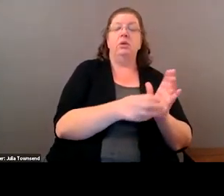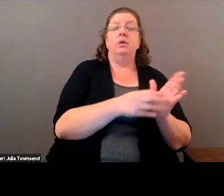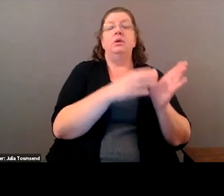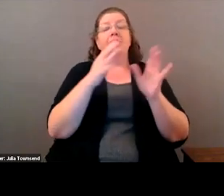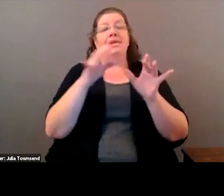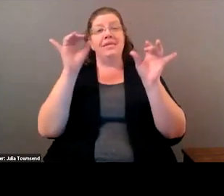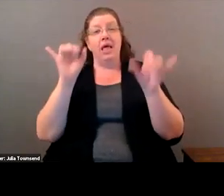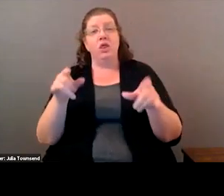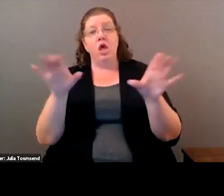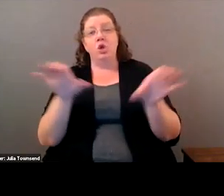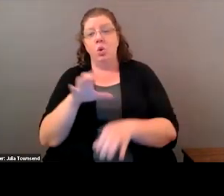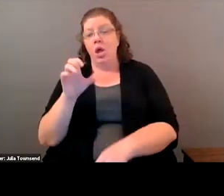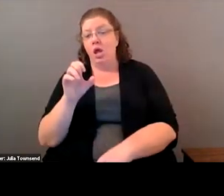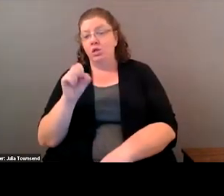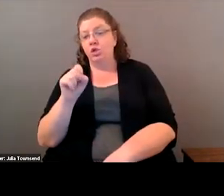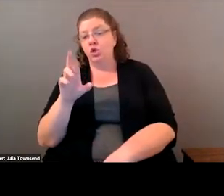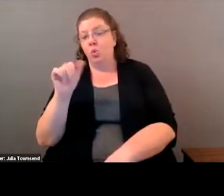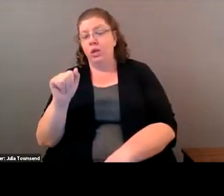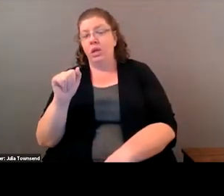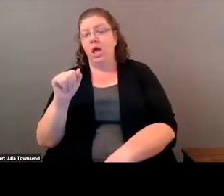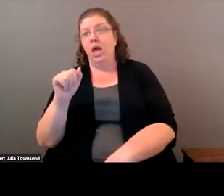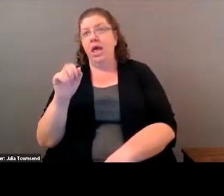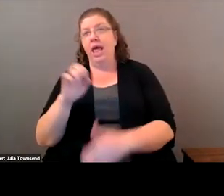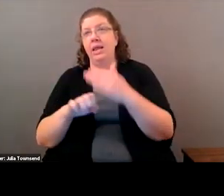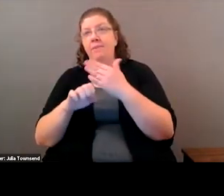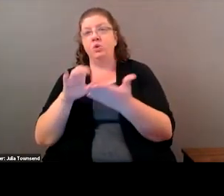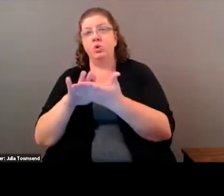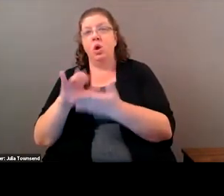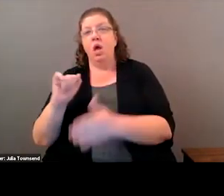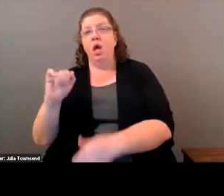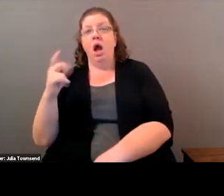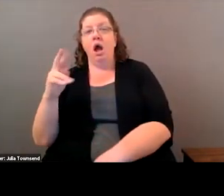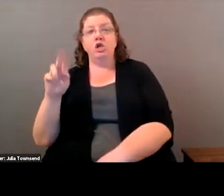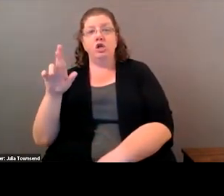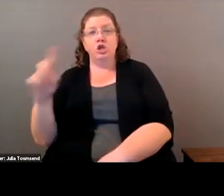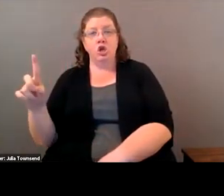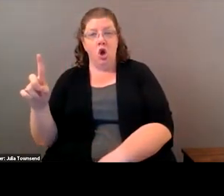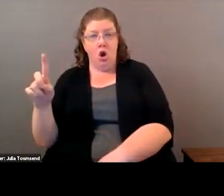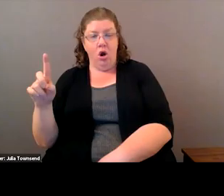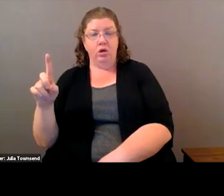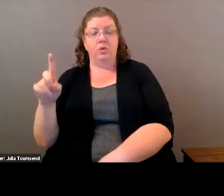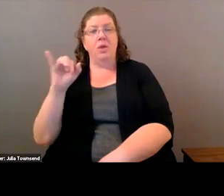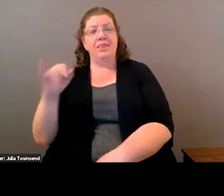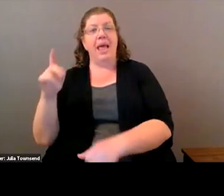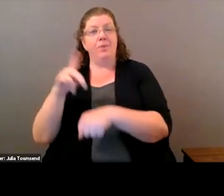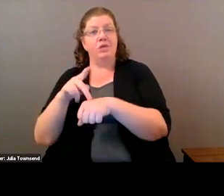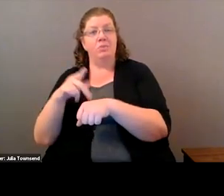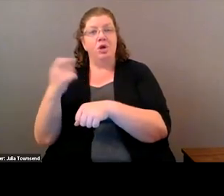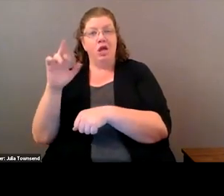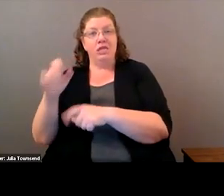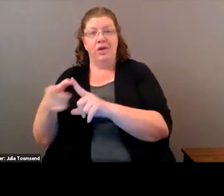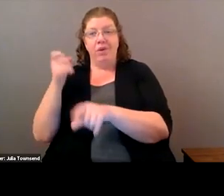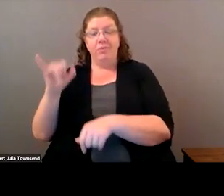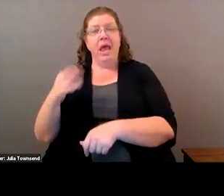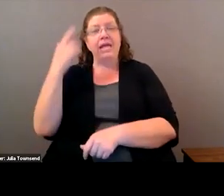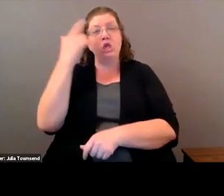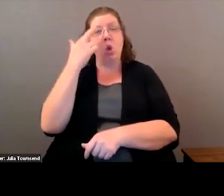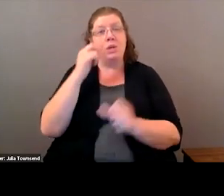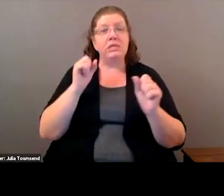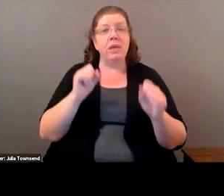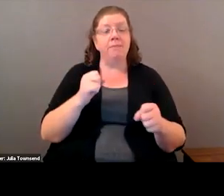así como lo hacen en la escuela soria en no estar de dónde vino